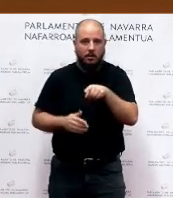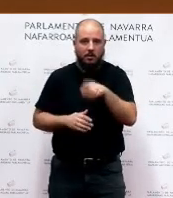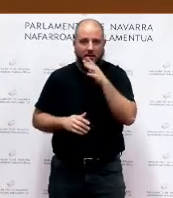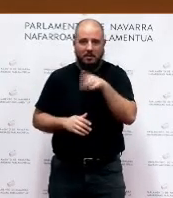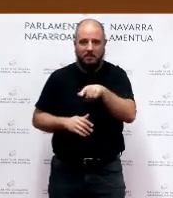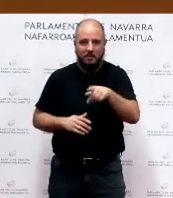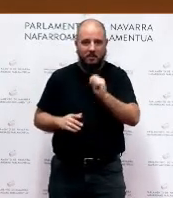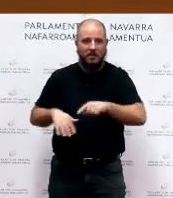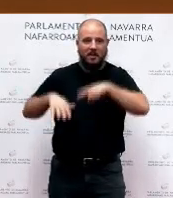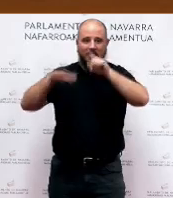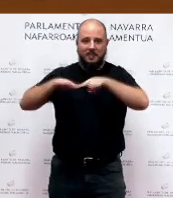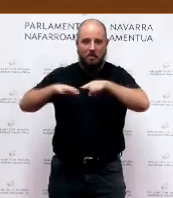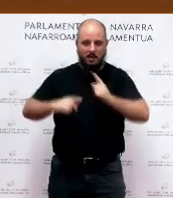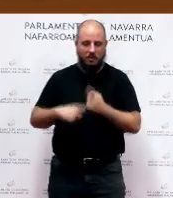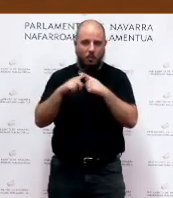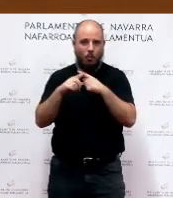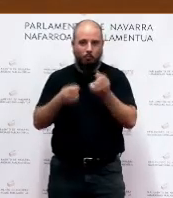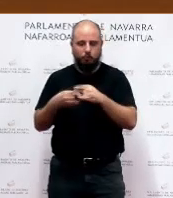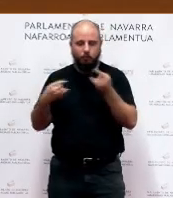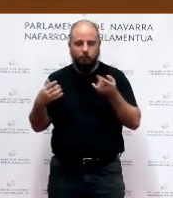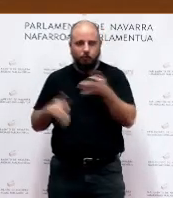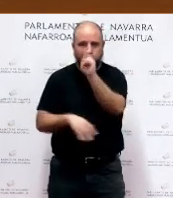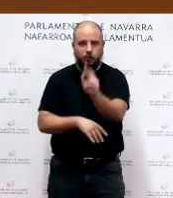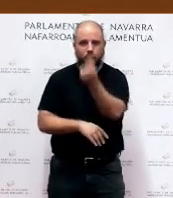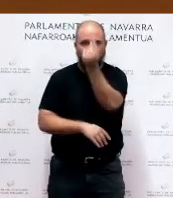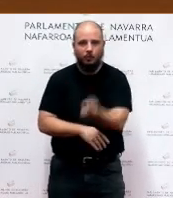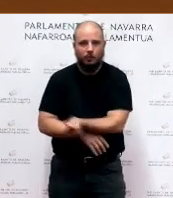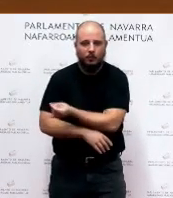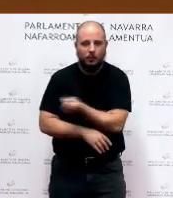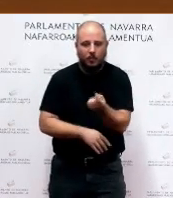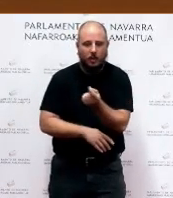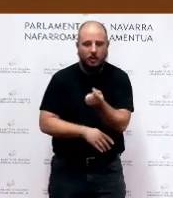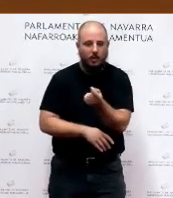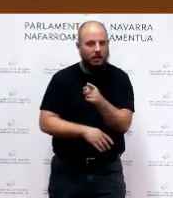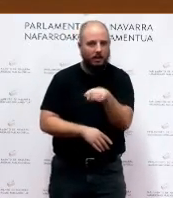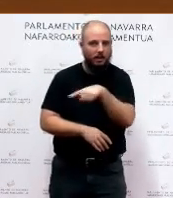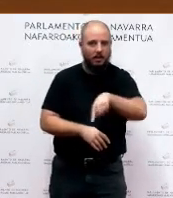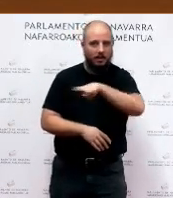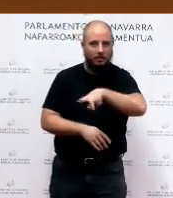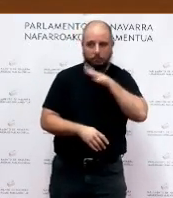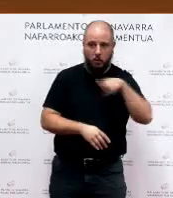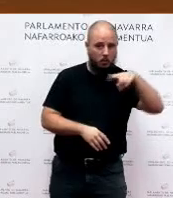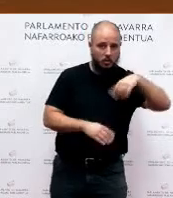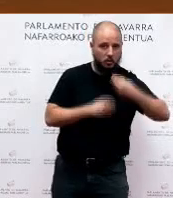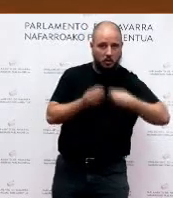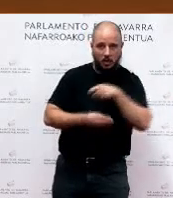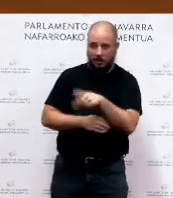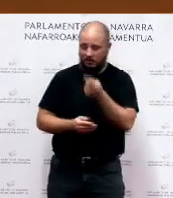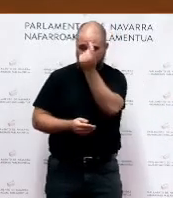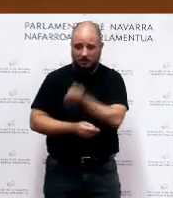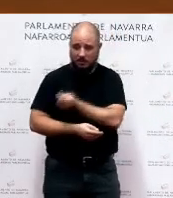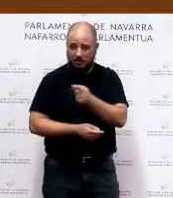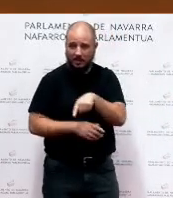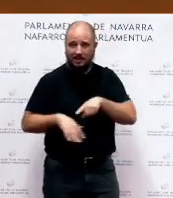por 6 meses de retraso y comprobamos cómo hasta el momento están castigando por su propia inoperancia a estas personas a gastar más